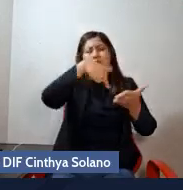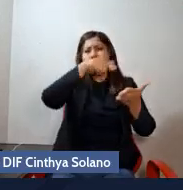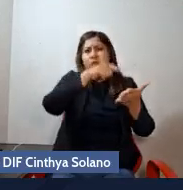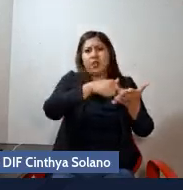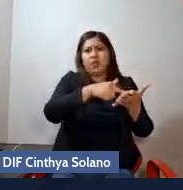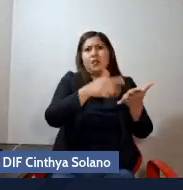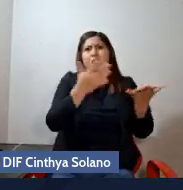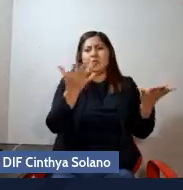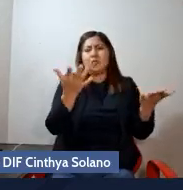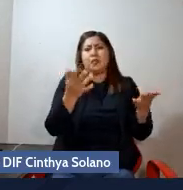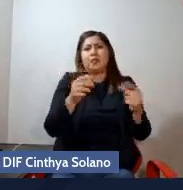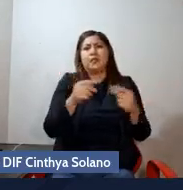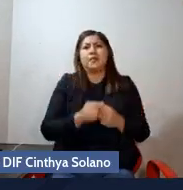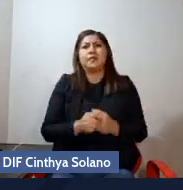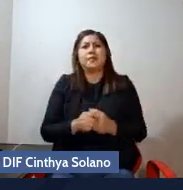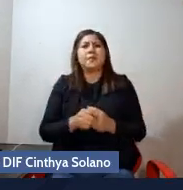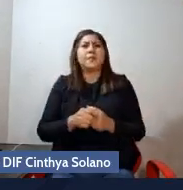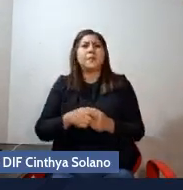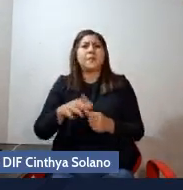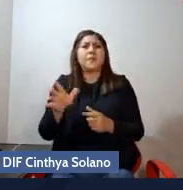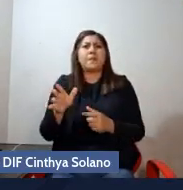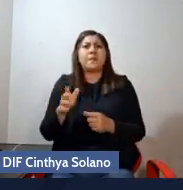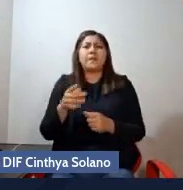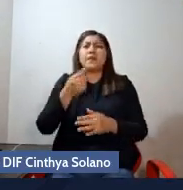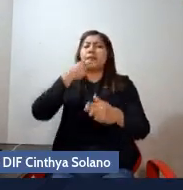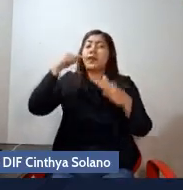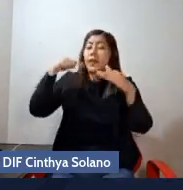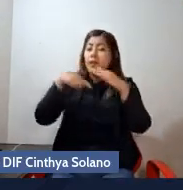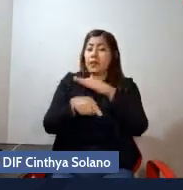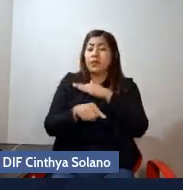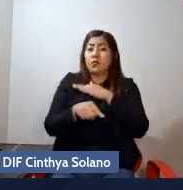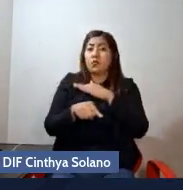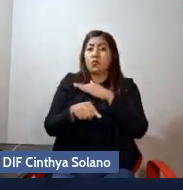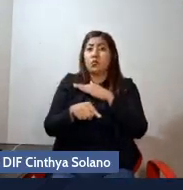saber. Hay denuncias a distancia.